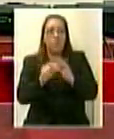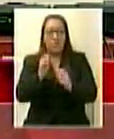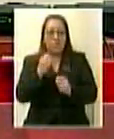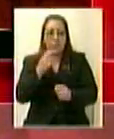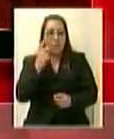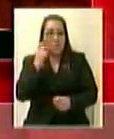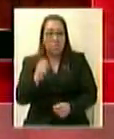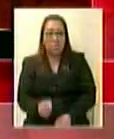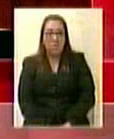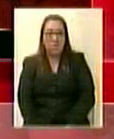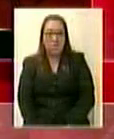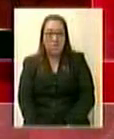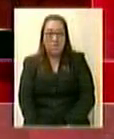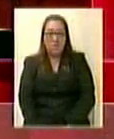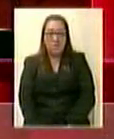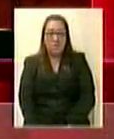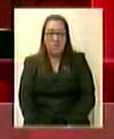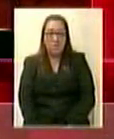volumen, por favor?